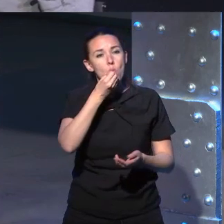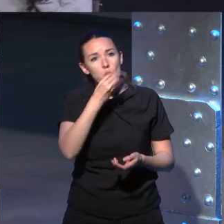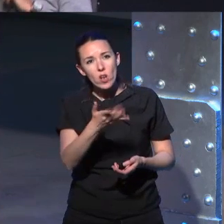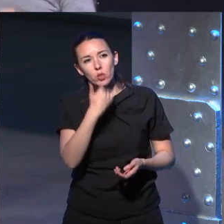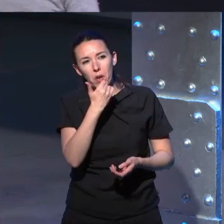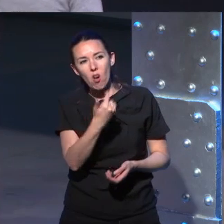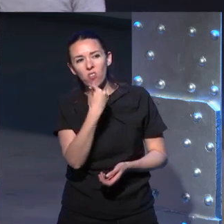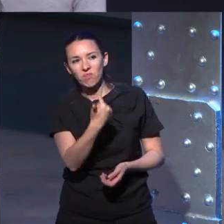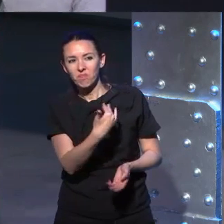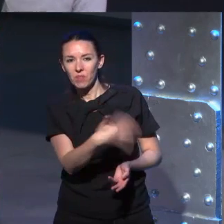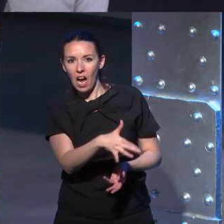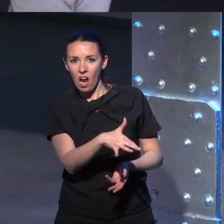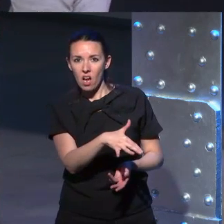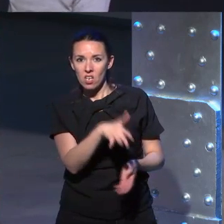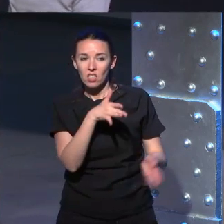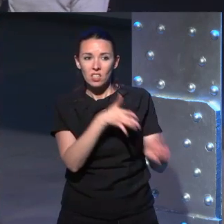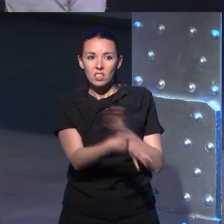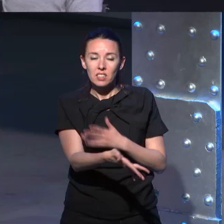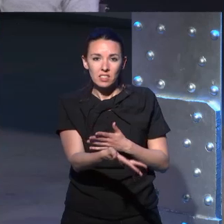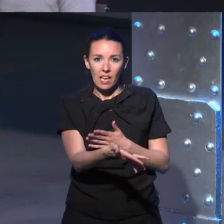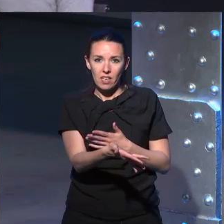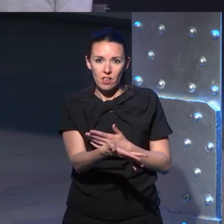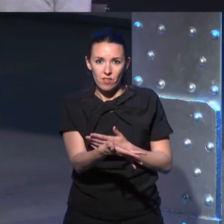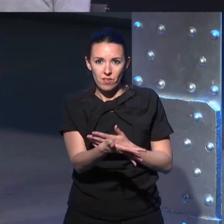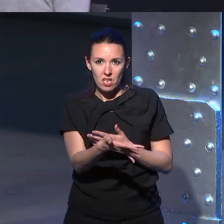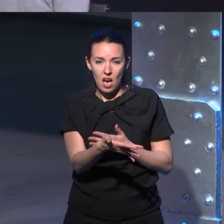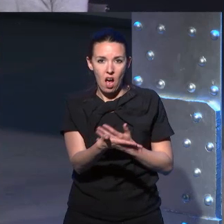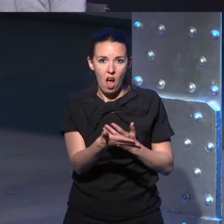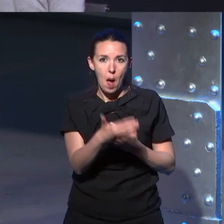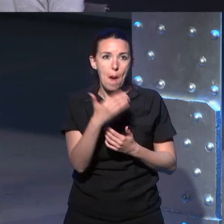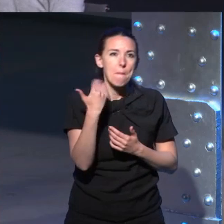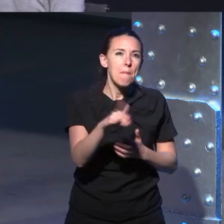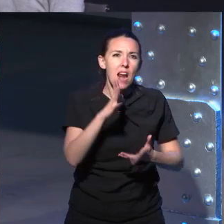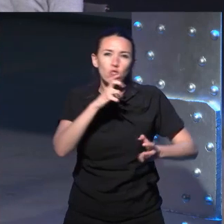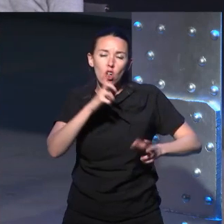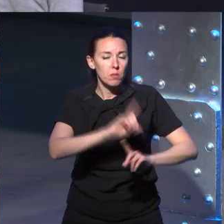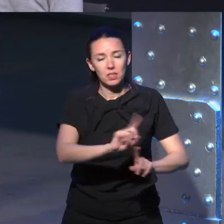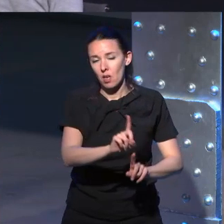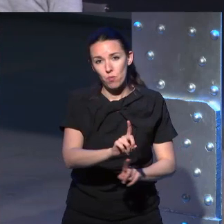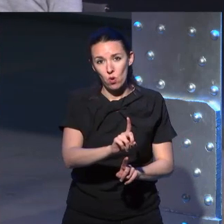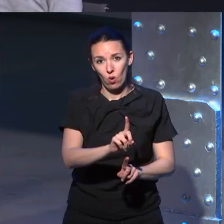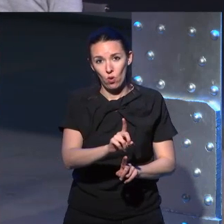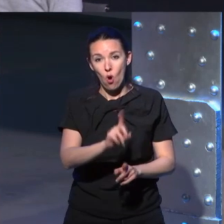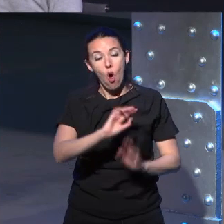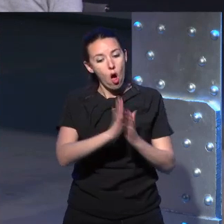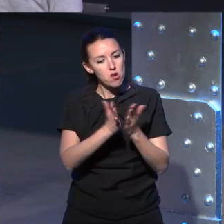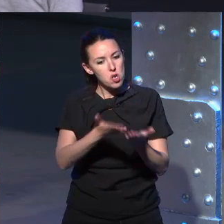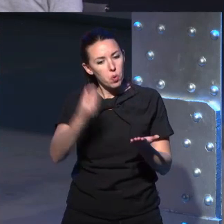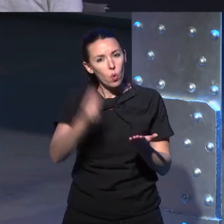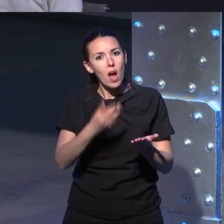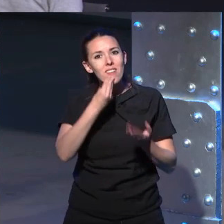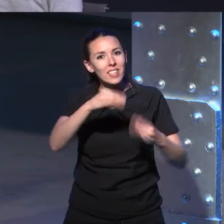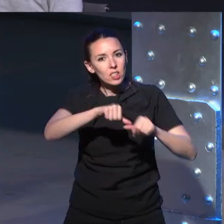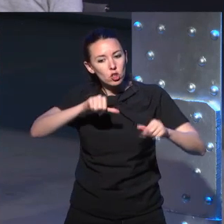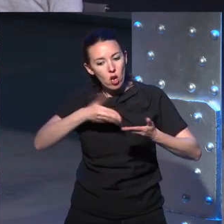reproche, pero los malos son verdadera y desesperada y despiadadamente malos. Otro gran hallazgo del libro es la historia